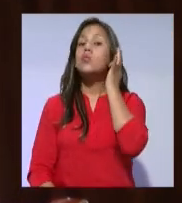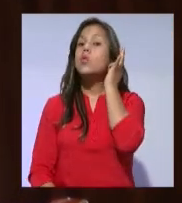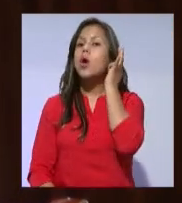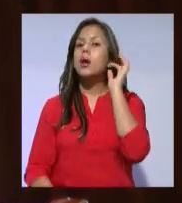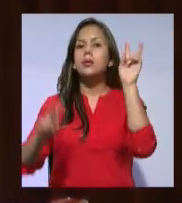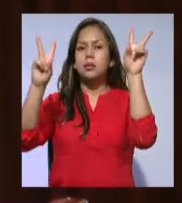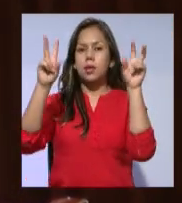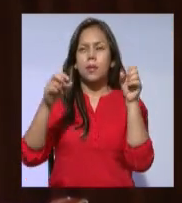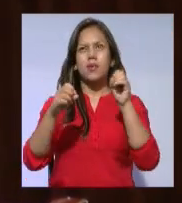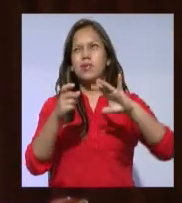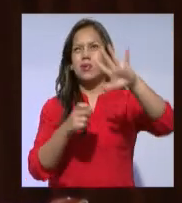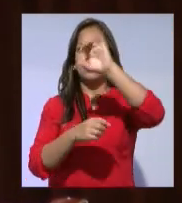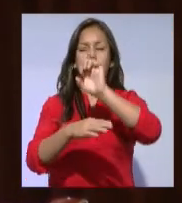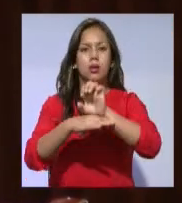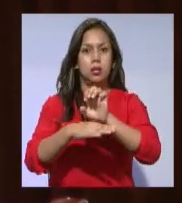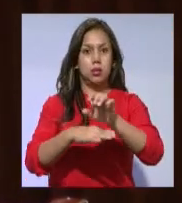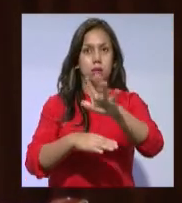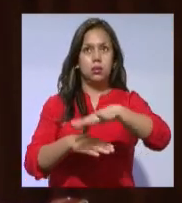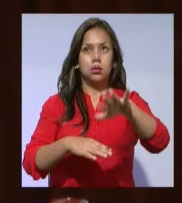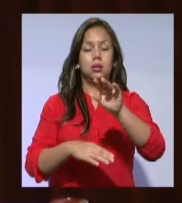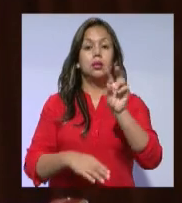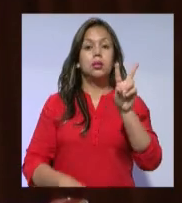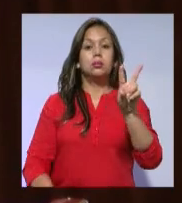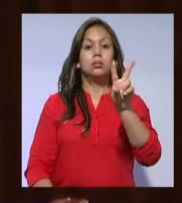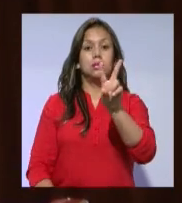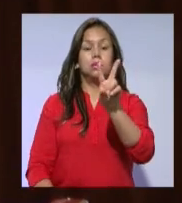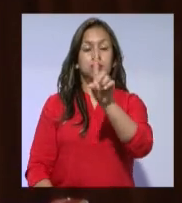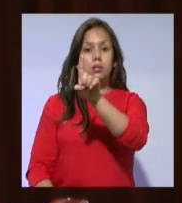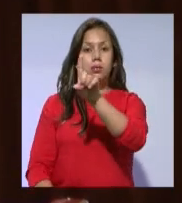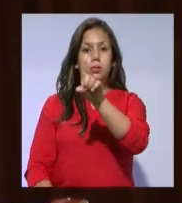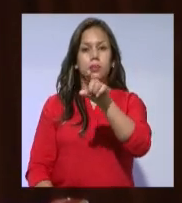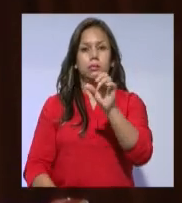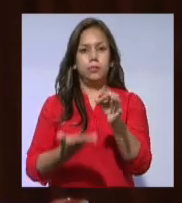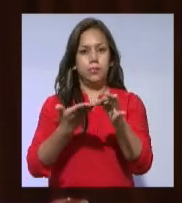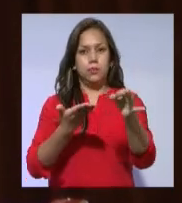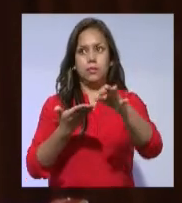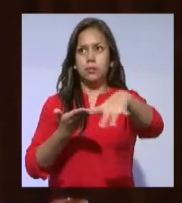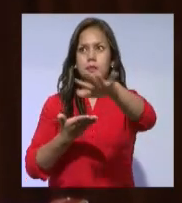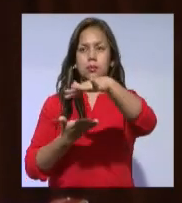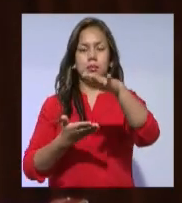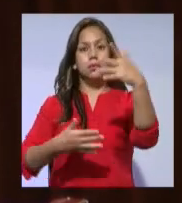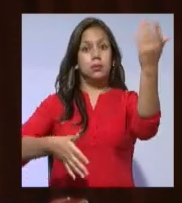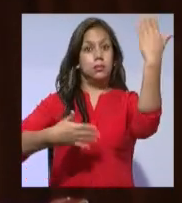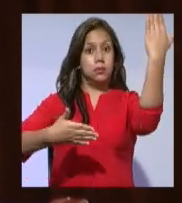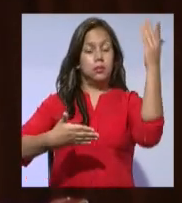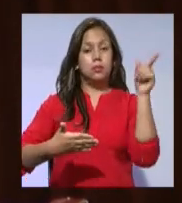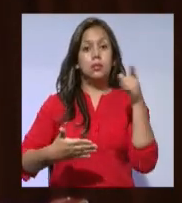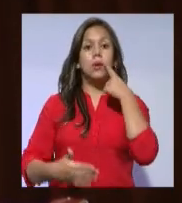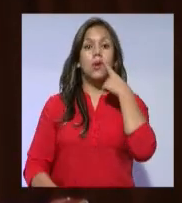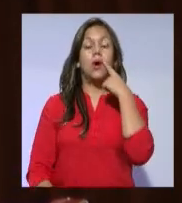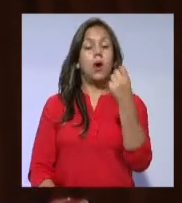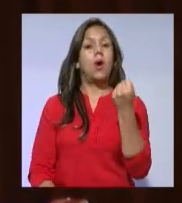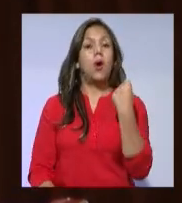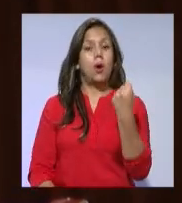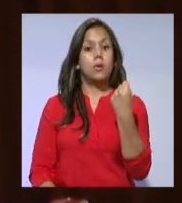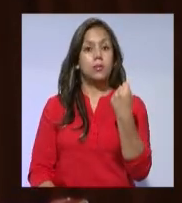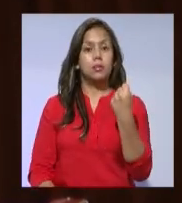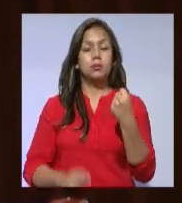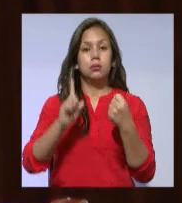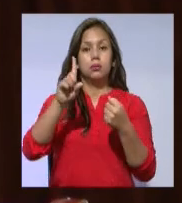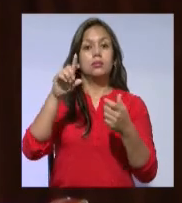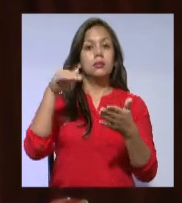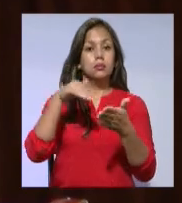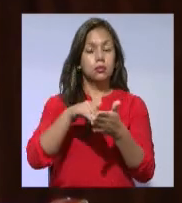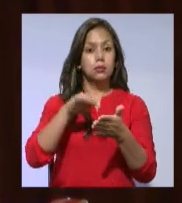alcaldía a nivel nacional para los 221 cantones a diferencia de candidatos hombres que hubo mil